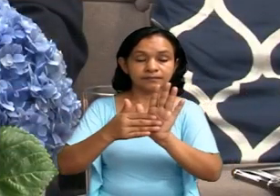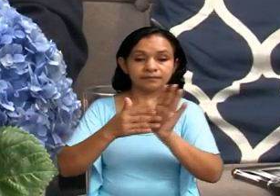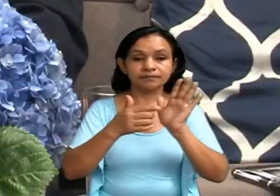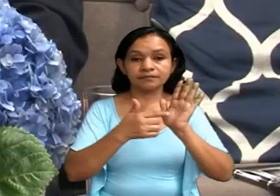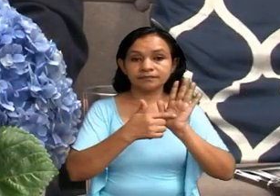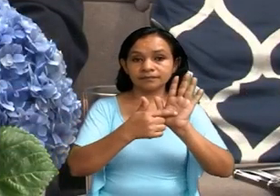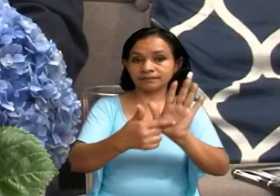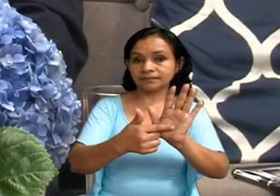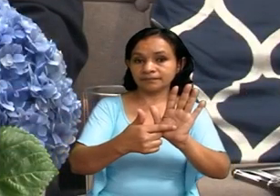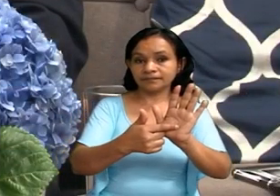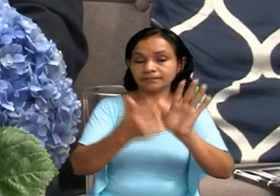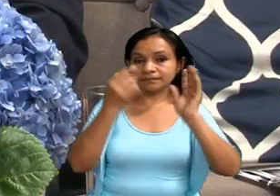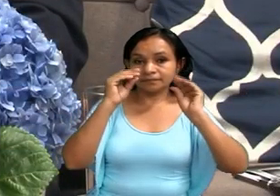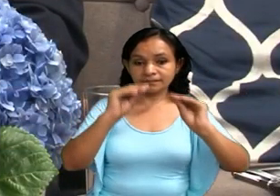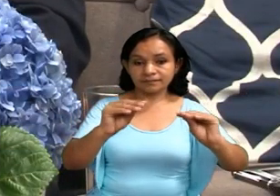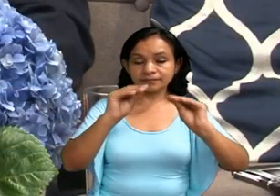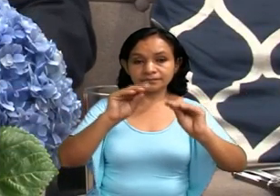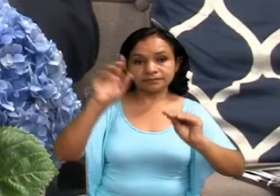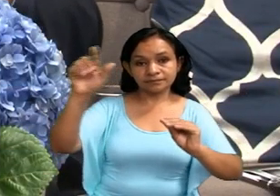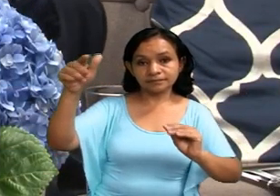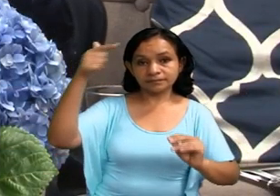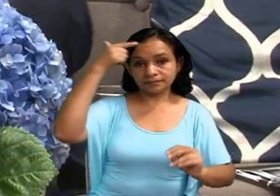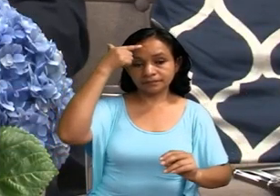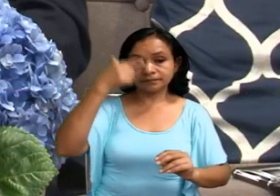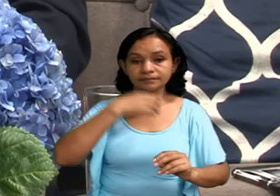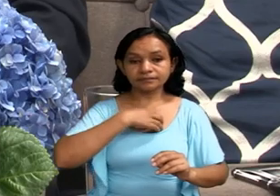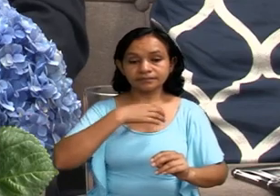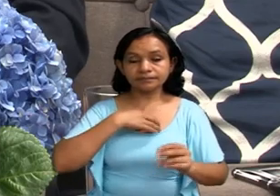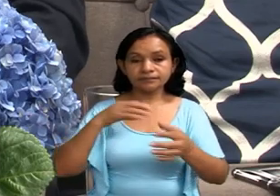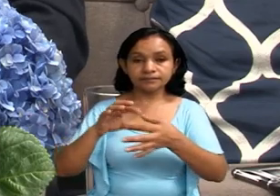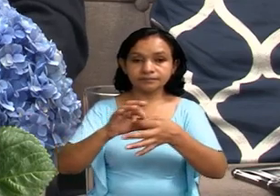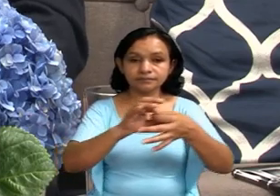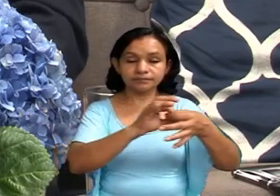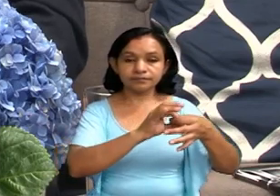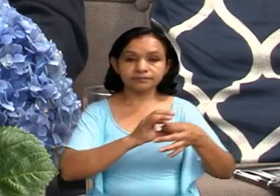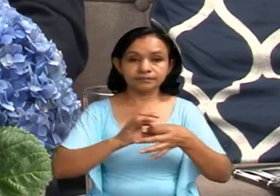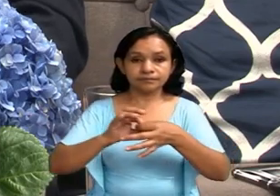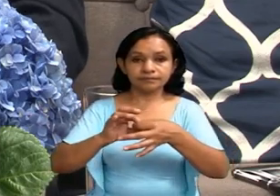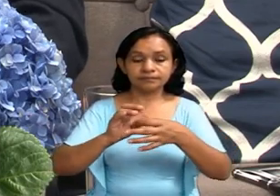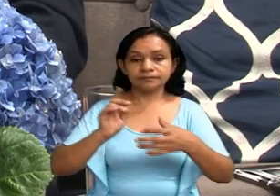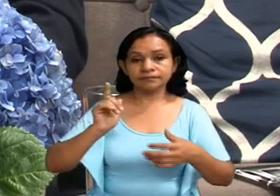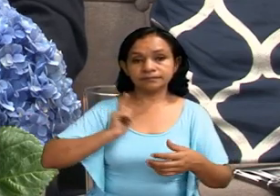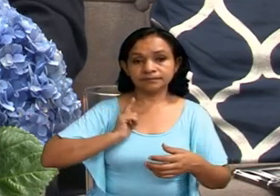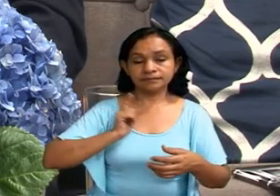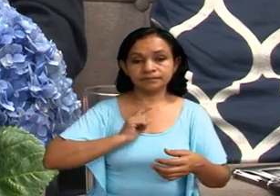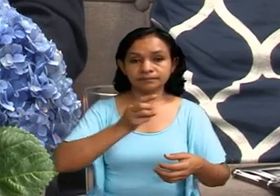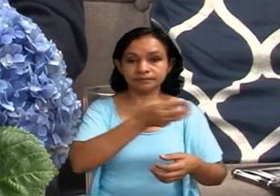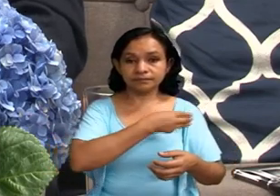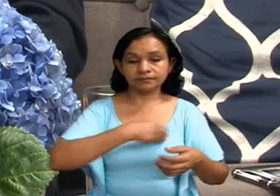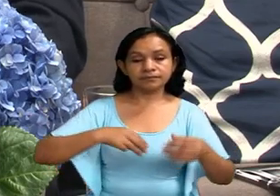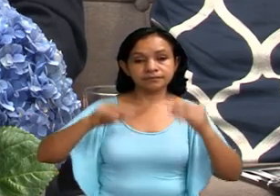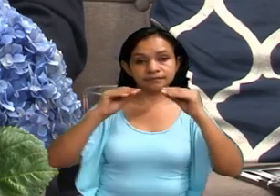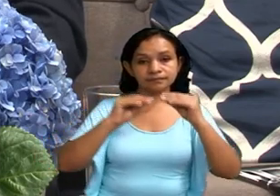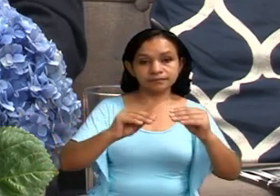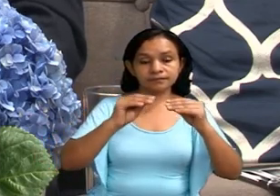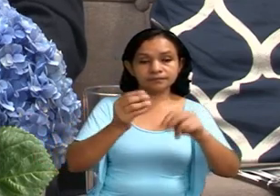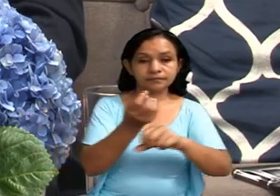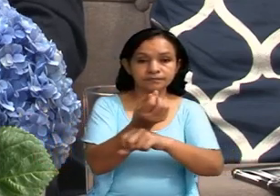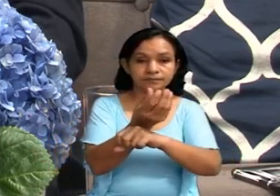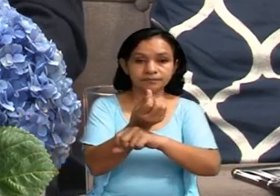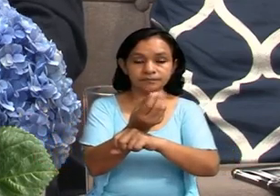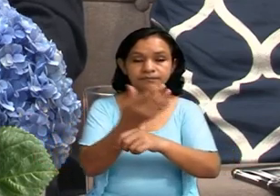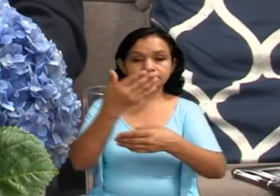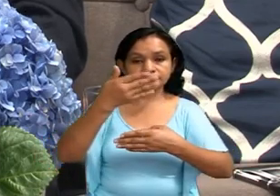ejemplo y la enseñanza de nuestro gobierno alrededor de las alianzas que hacemos con el Ministerio de Educación, con las alcaldías, con